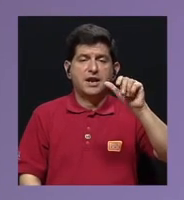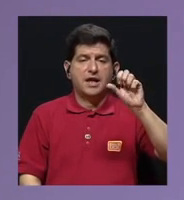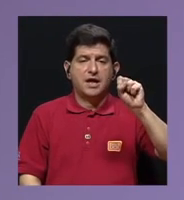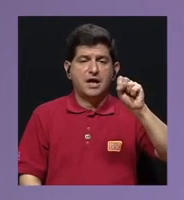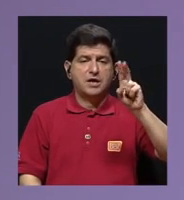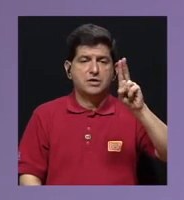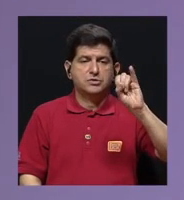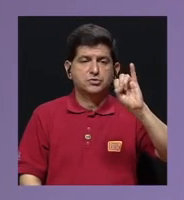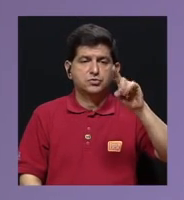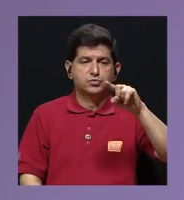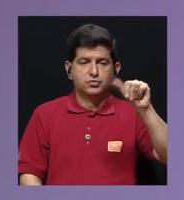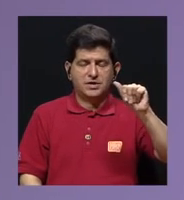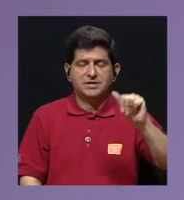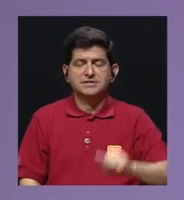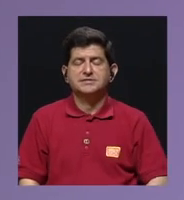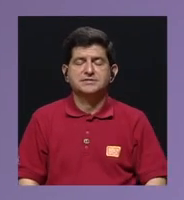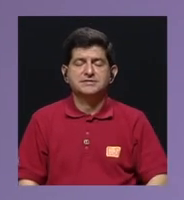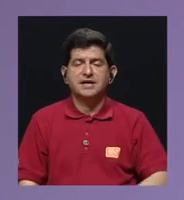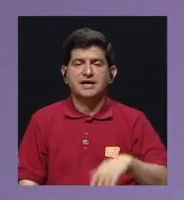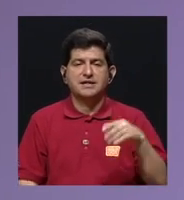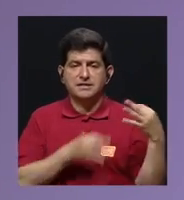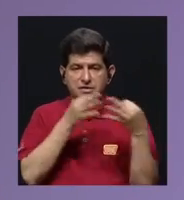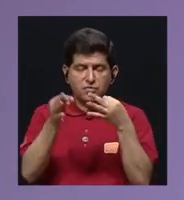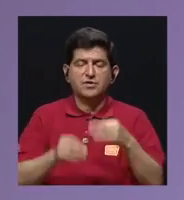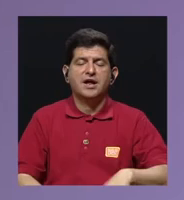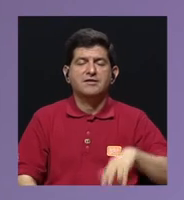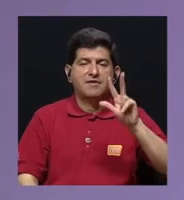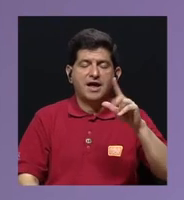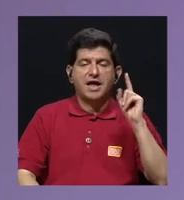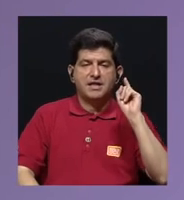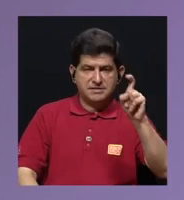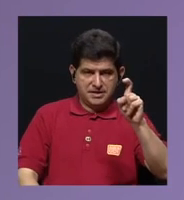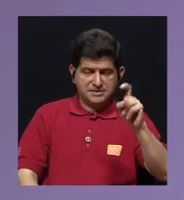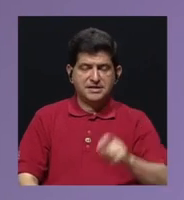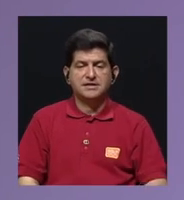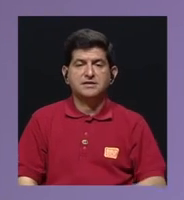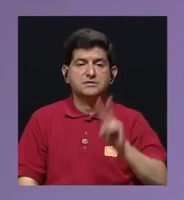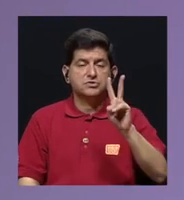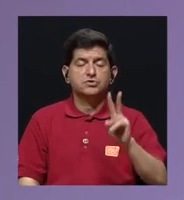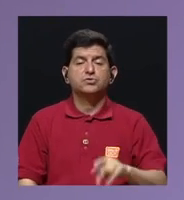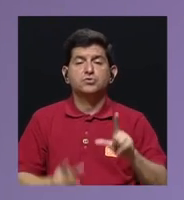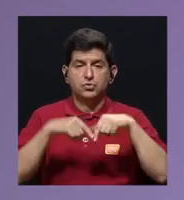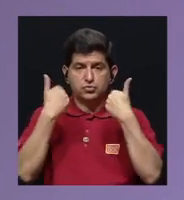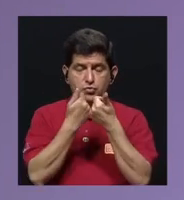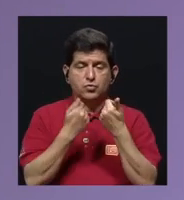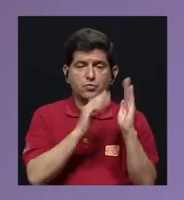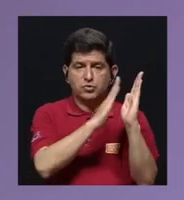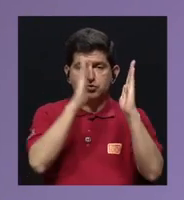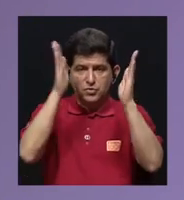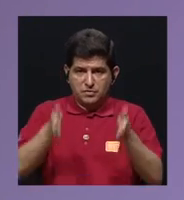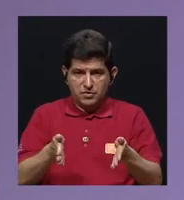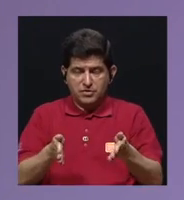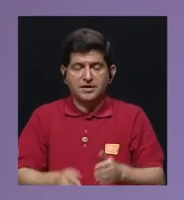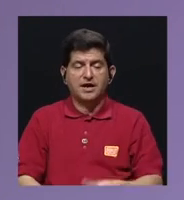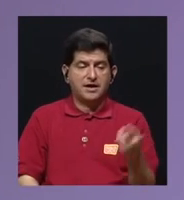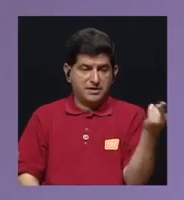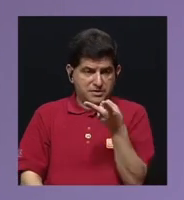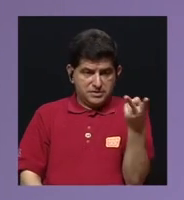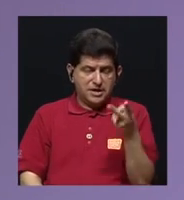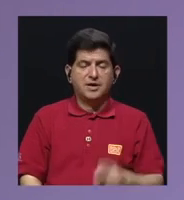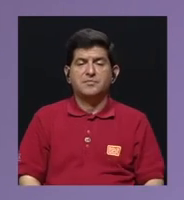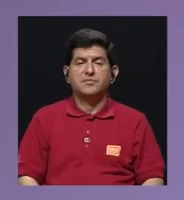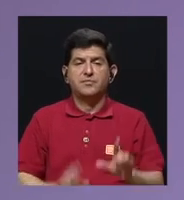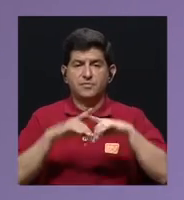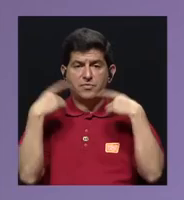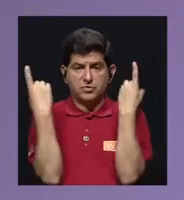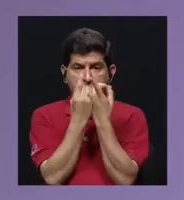en la Entre Seques de Turrialba. También son dos bibliotecarias que, gracias al apoyo